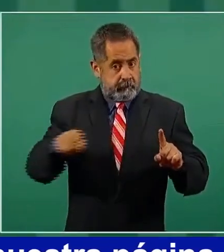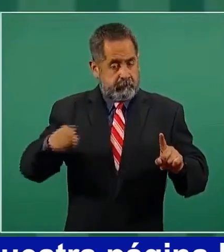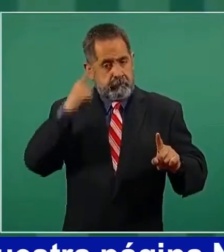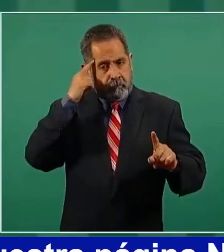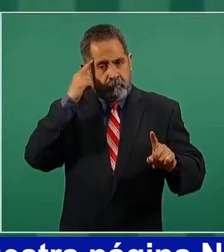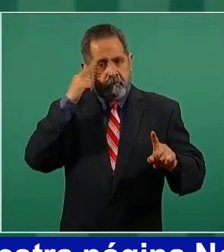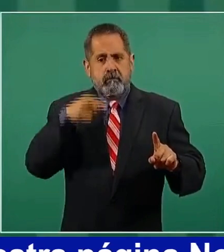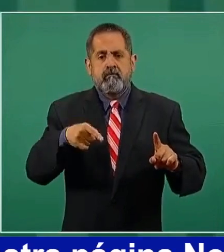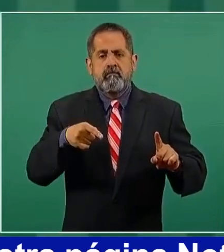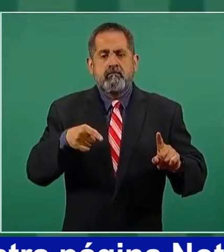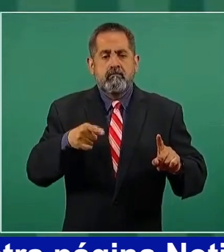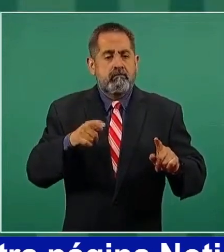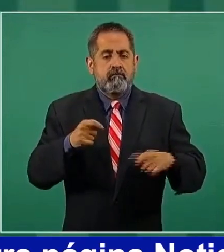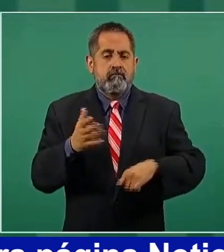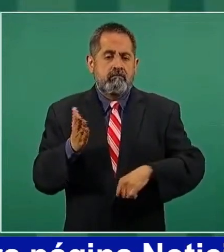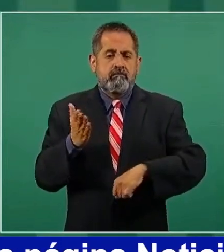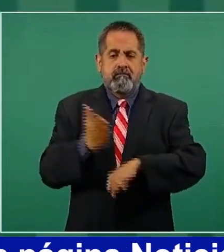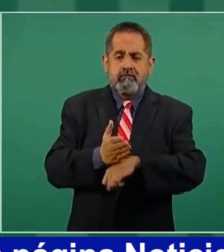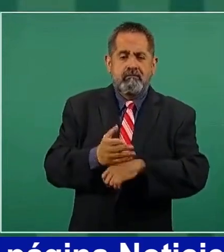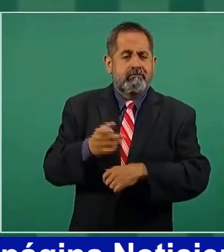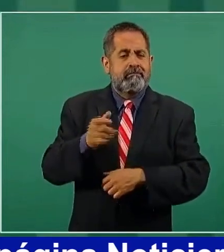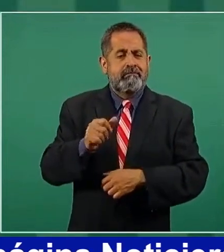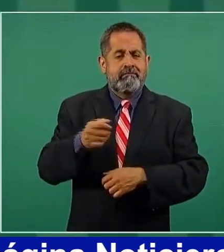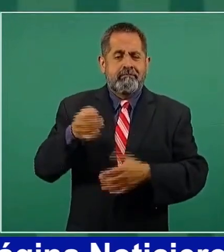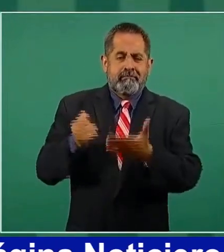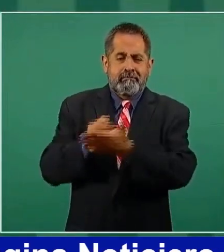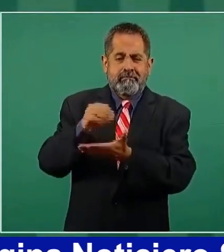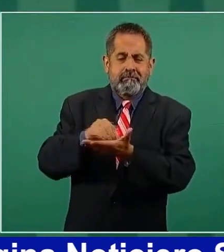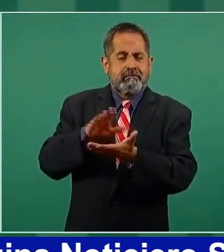no se sentenció a Caro Quintero